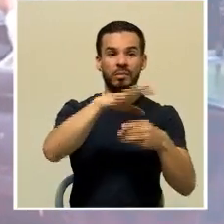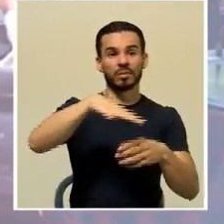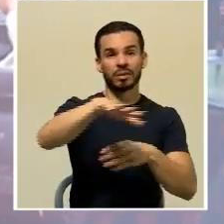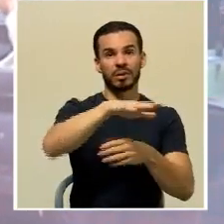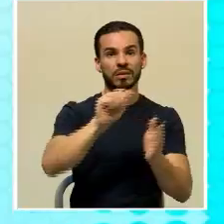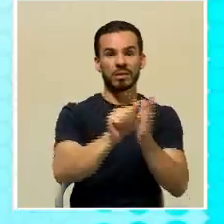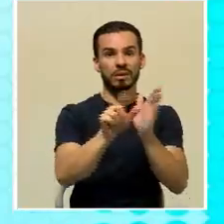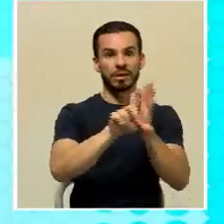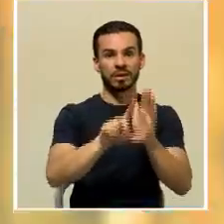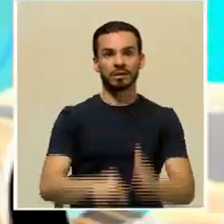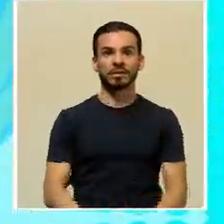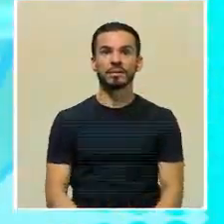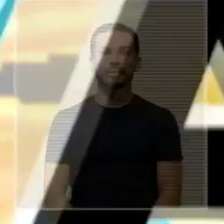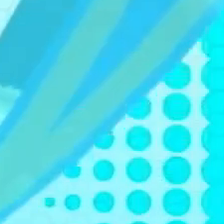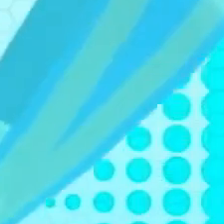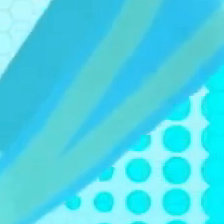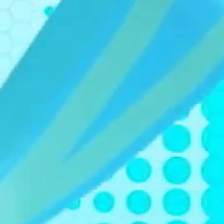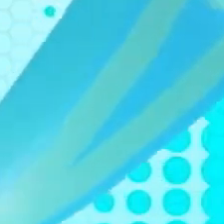diputados.